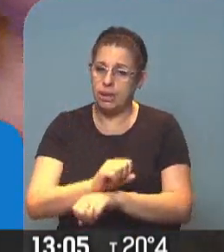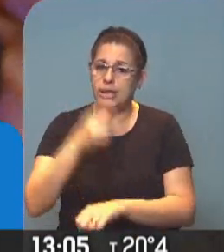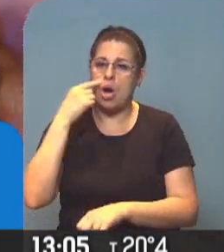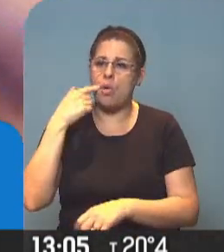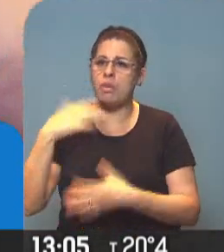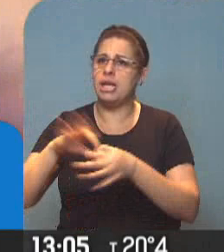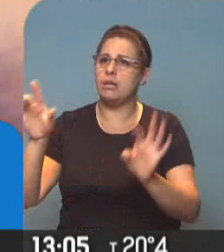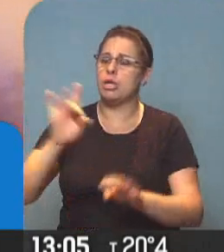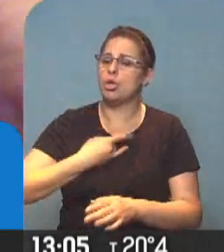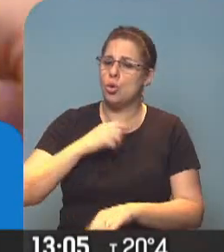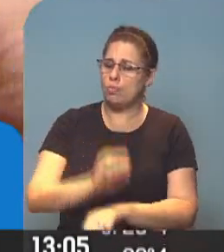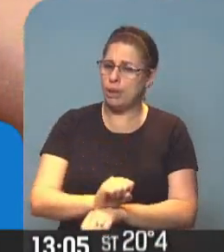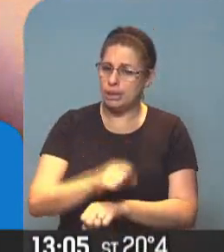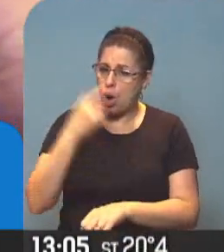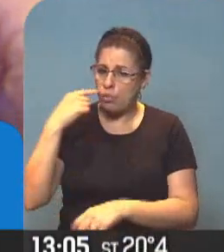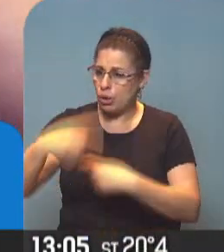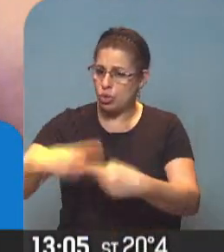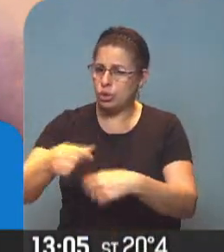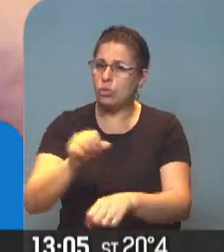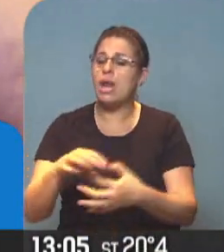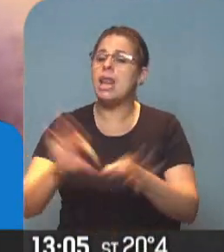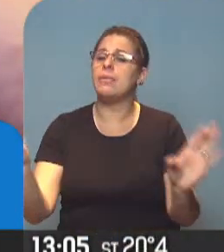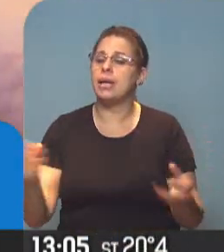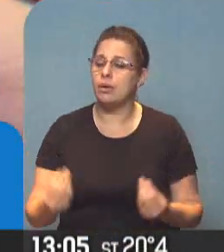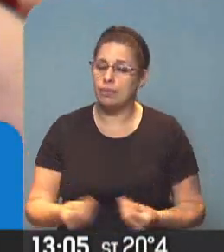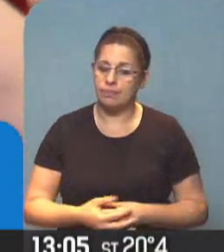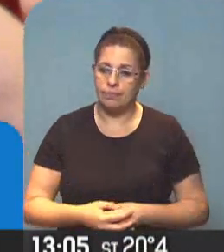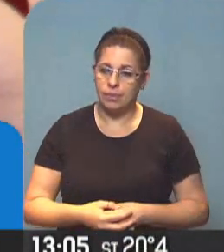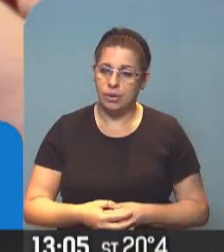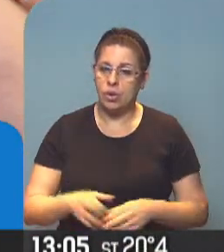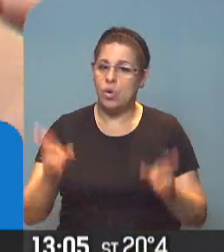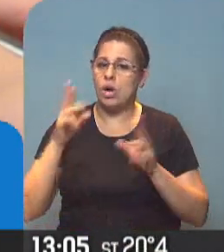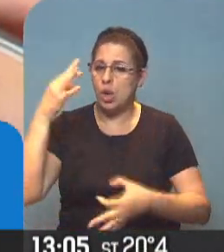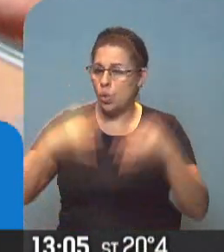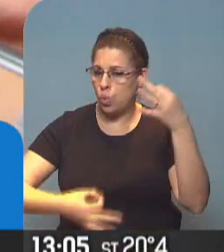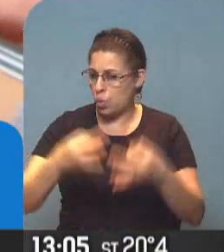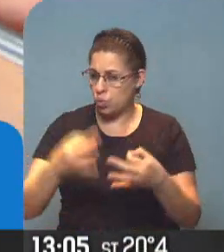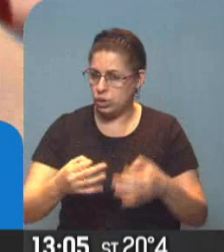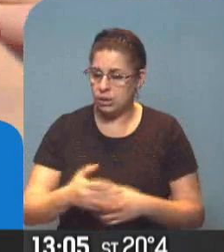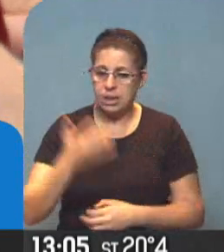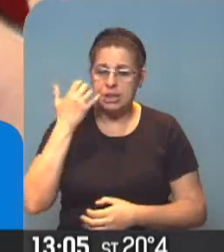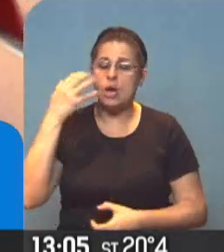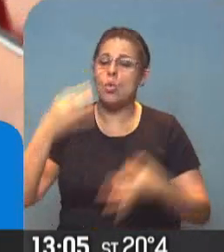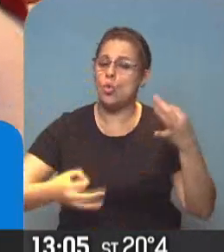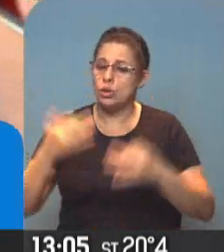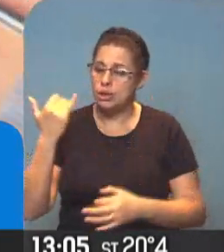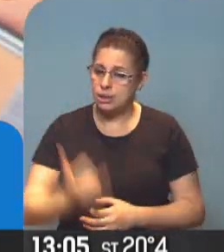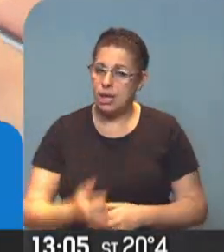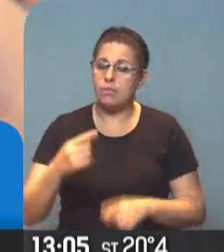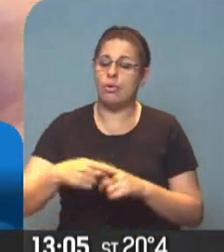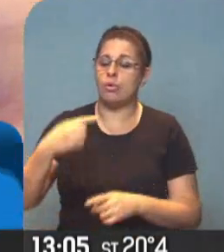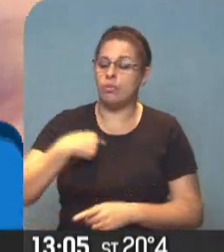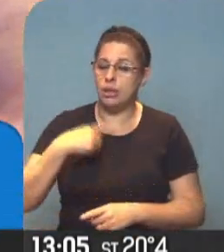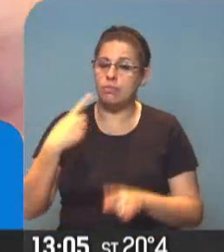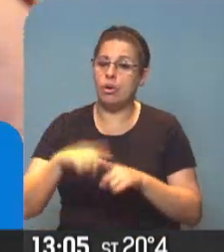libre y va a seguir libre y espero que sea de justicia se hizo justicia por mí y por